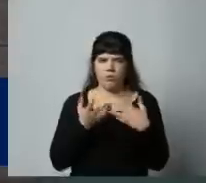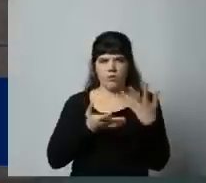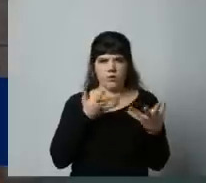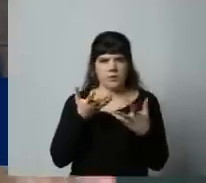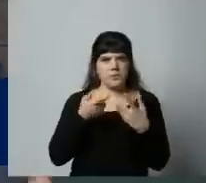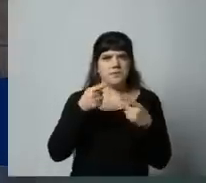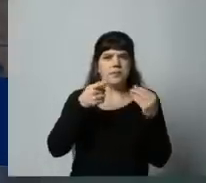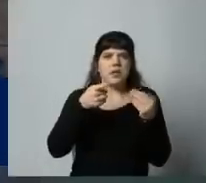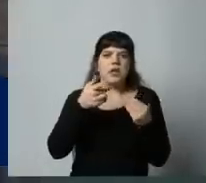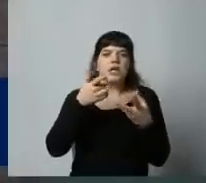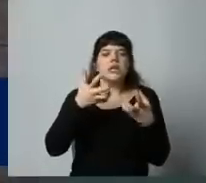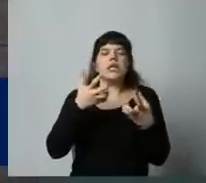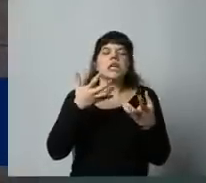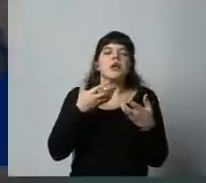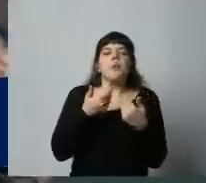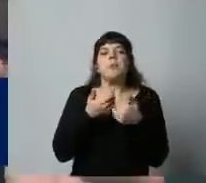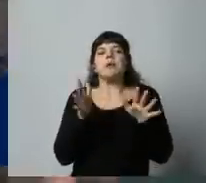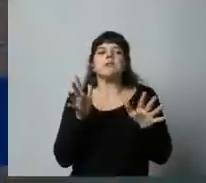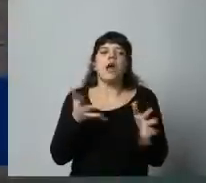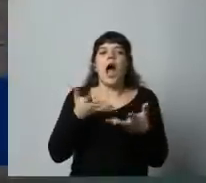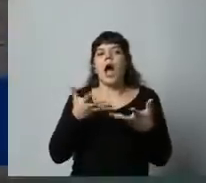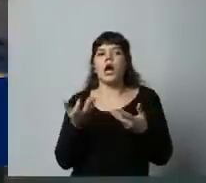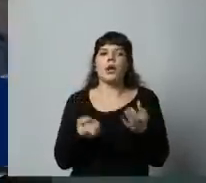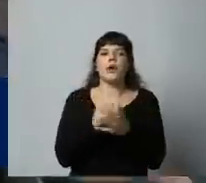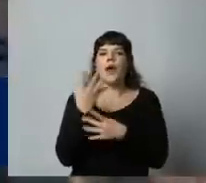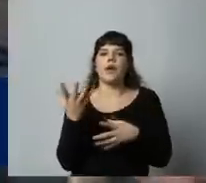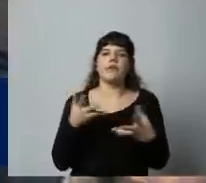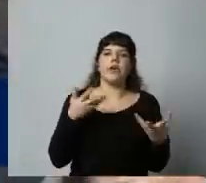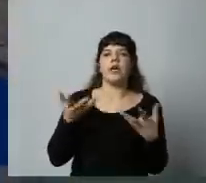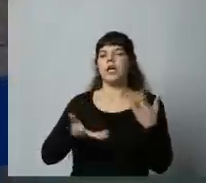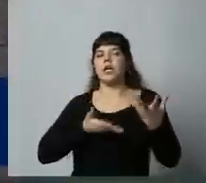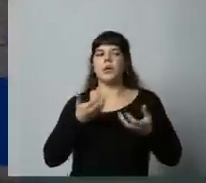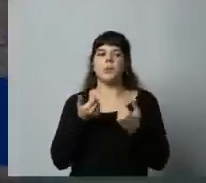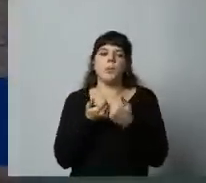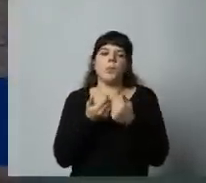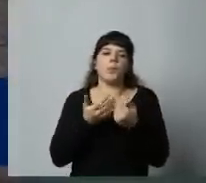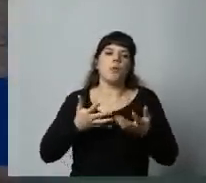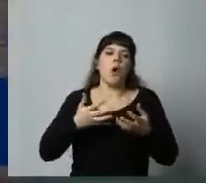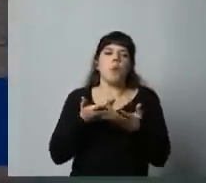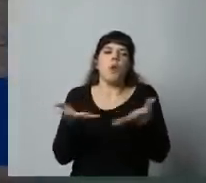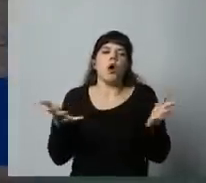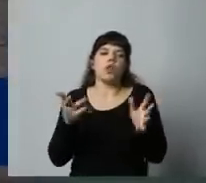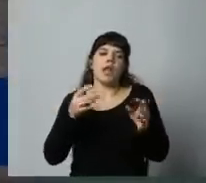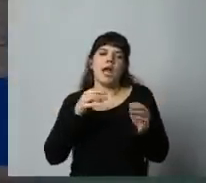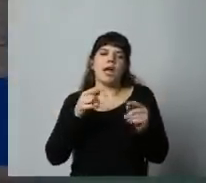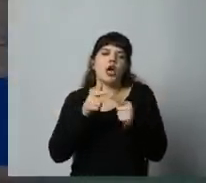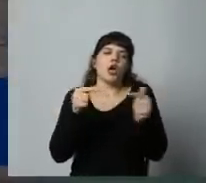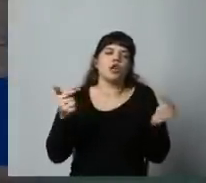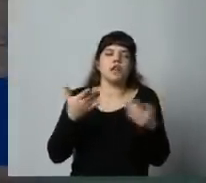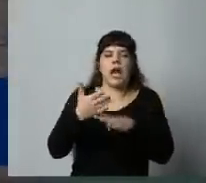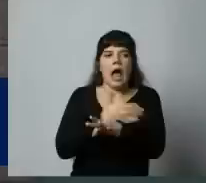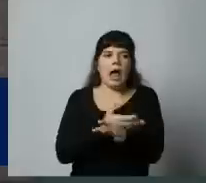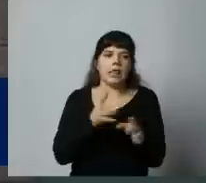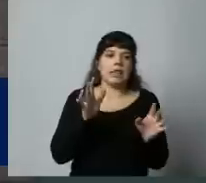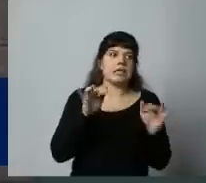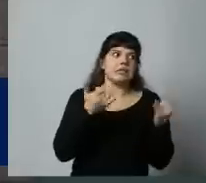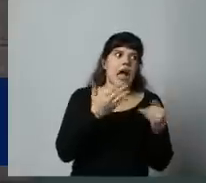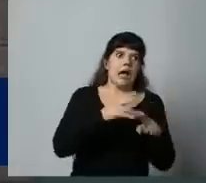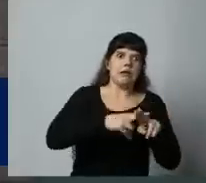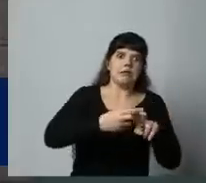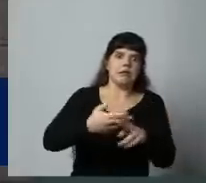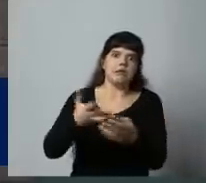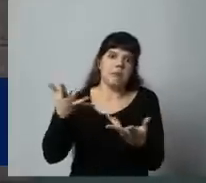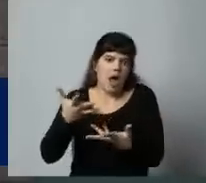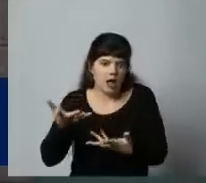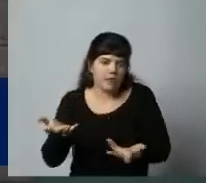queriendo sembrar suspicacia porque es como la onda no sembrar suspicacias en cada una de las reparticiones del Estado sobre lo que se hacía antes pero cuando